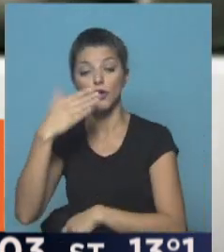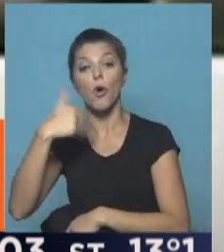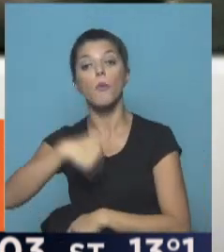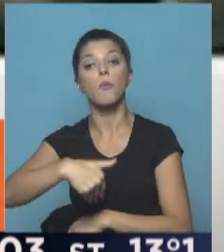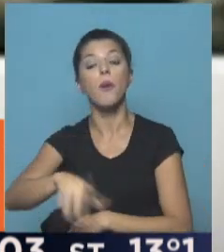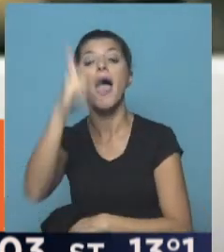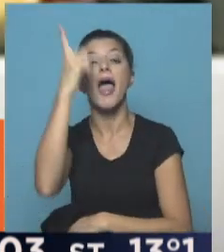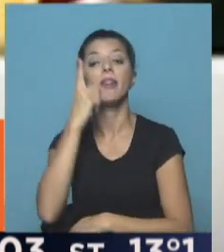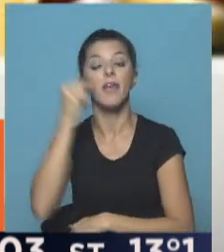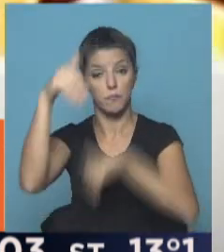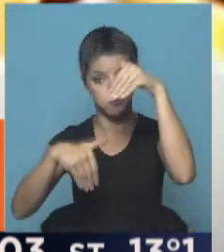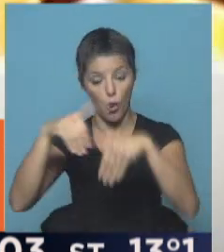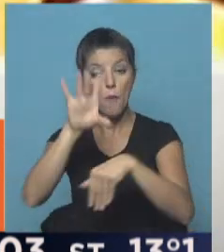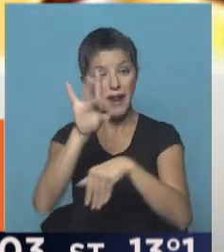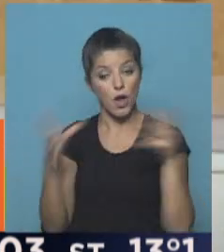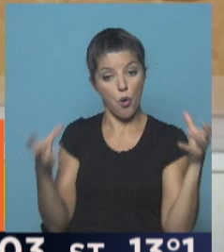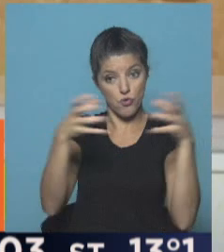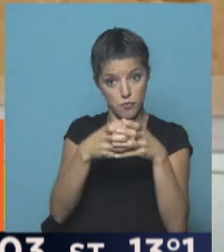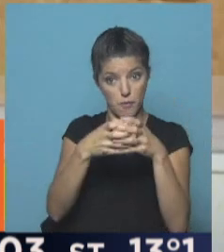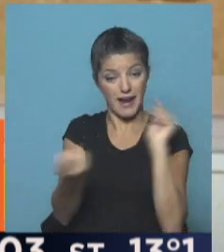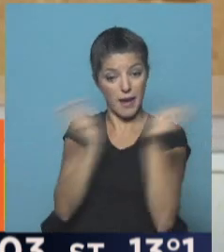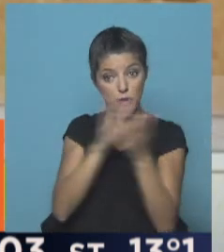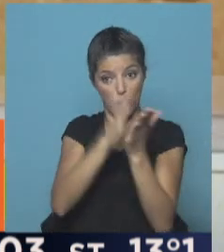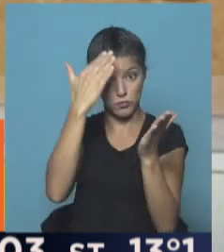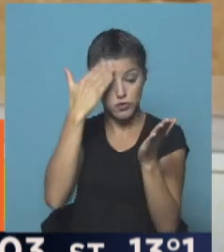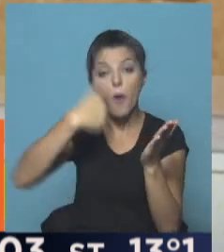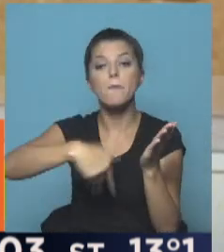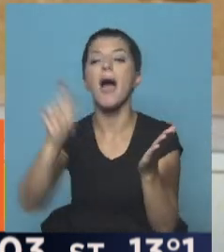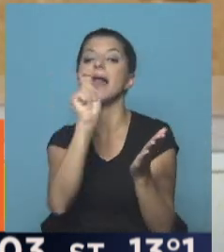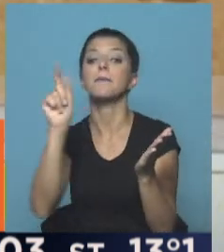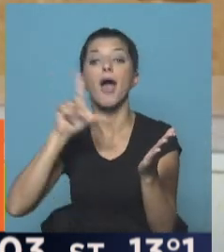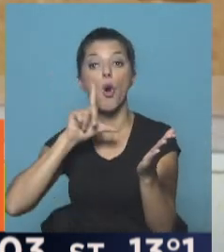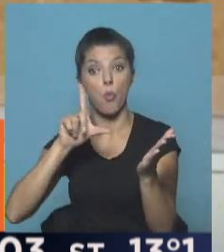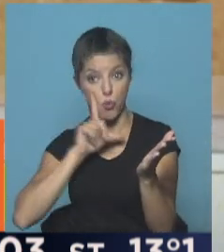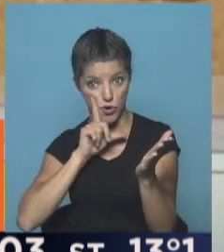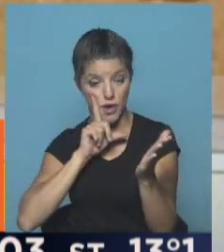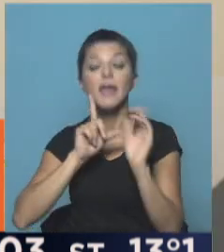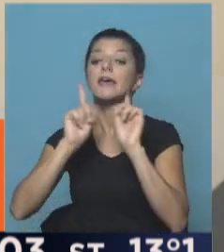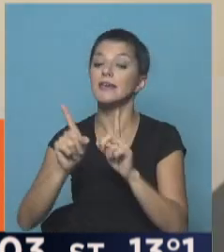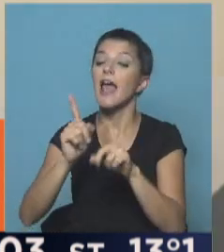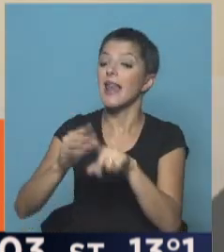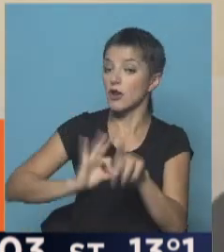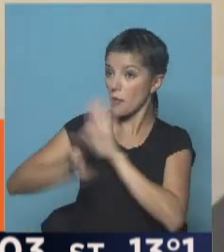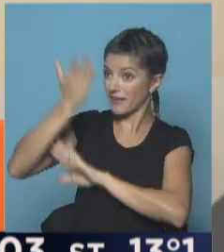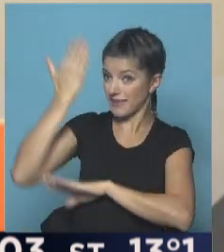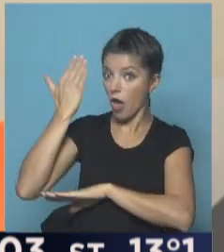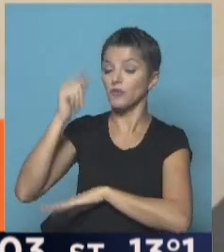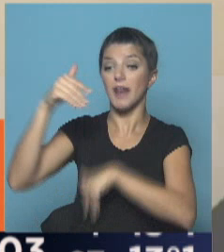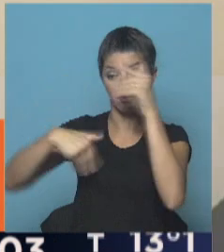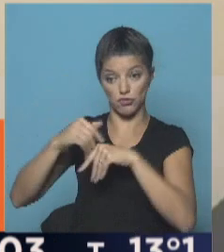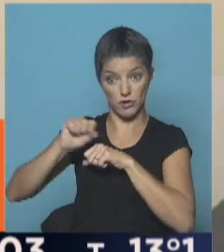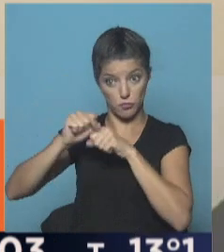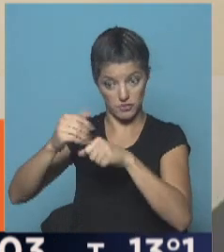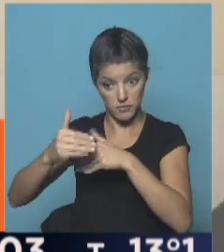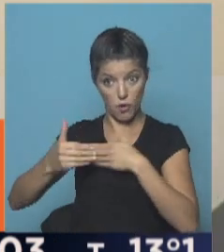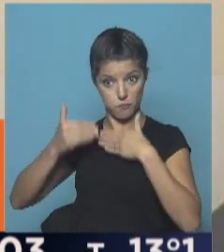una Asamblea Nacional Constituyente serían a finales de julio e informó que las elecciones regionales suspendidas el año pasado por el gobierno se